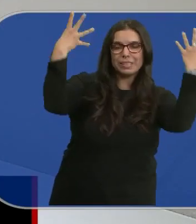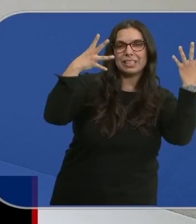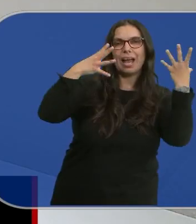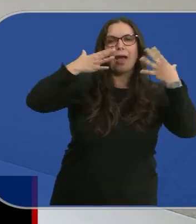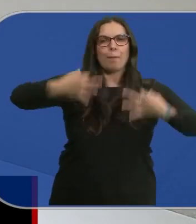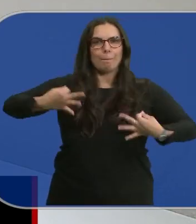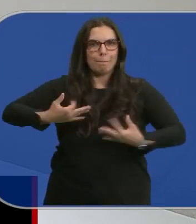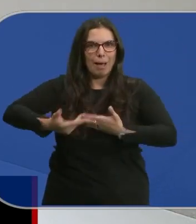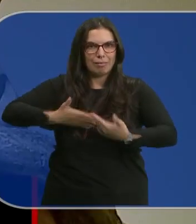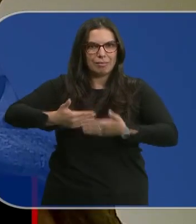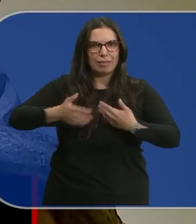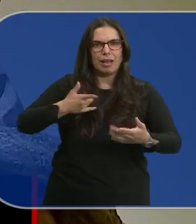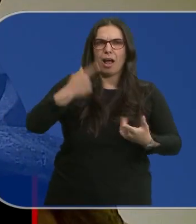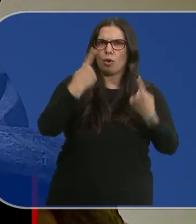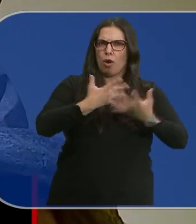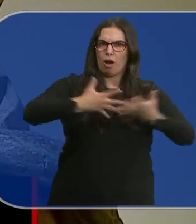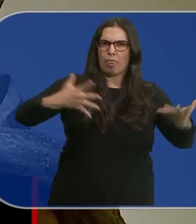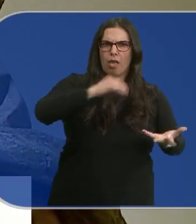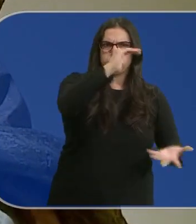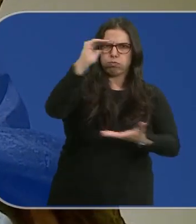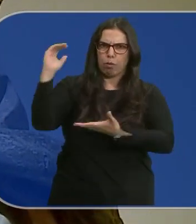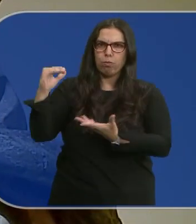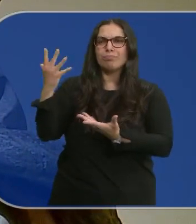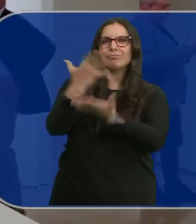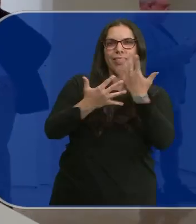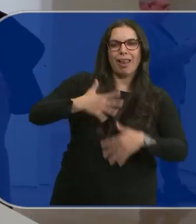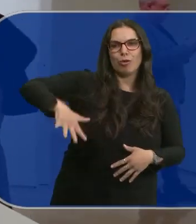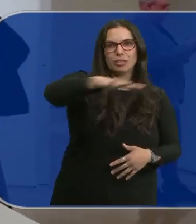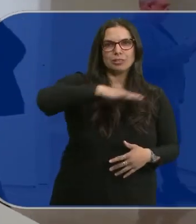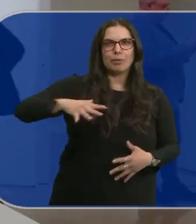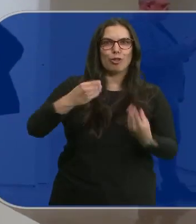tonelaje, que compartirán espacio con las de Juan de Juni o Gregorio Fernández.